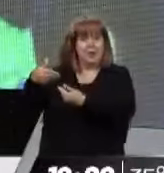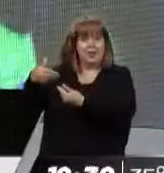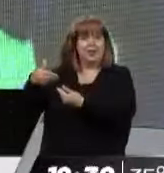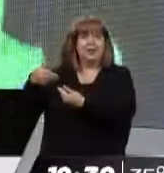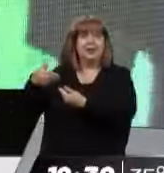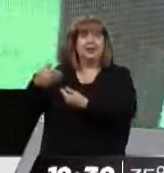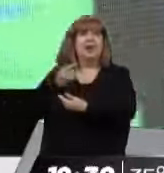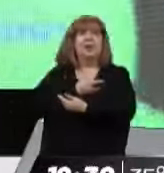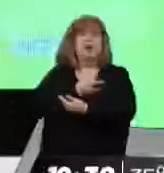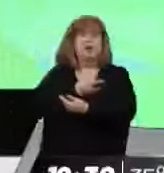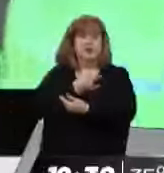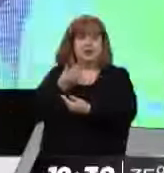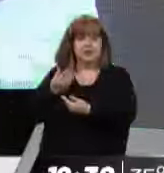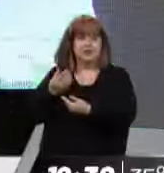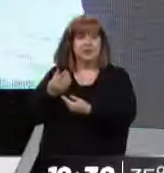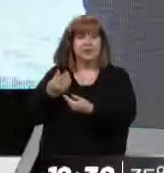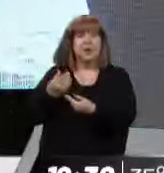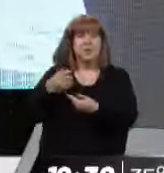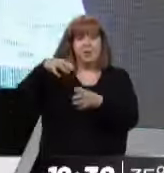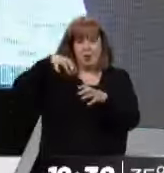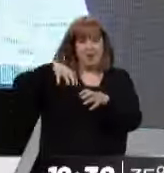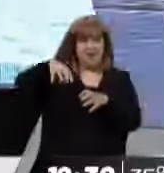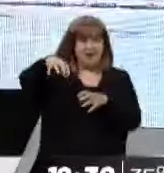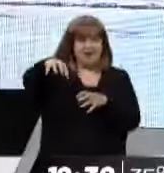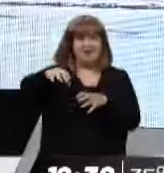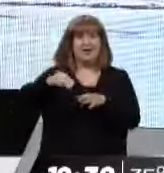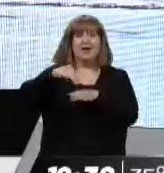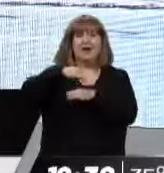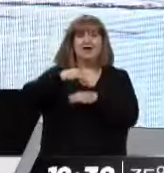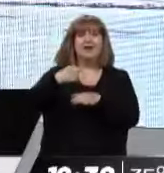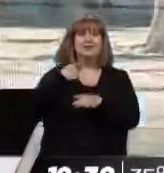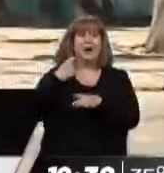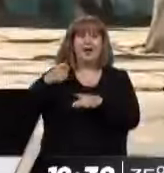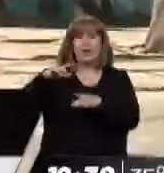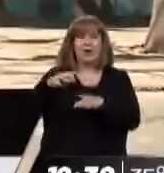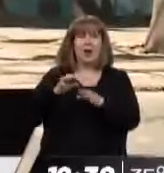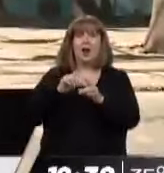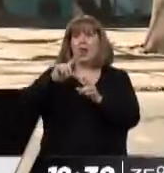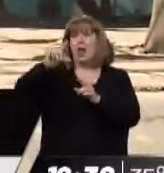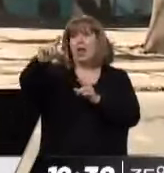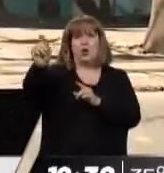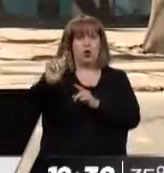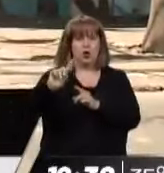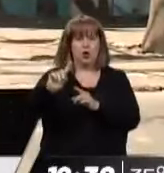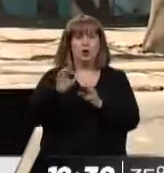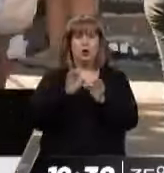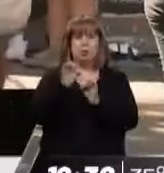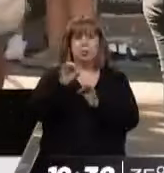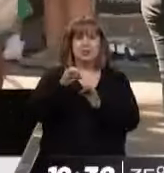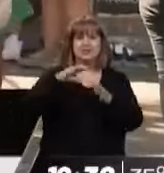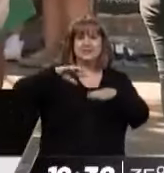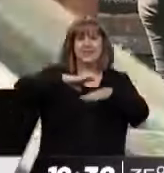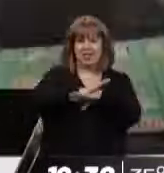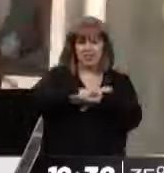siempre digo, en la zona de incumbencia, que es la zona de los Persas, General Paz, claro. España. No quieren salir de esa zona. No moverse de esas cuadras.